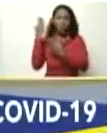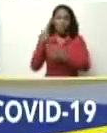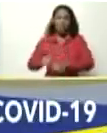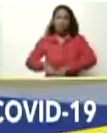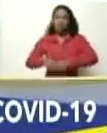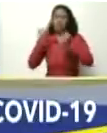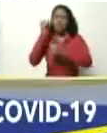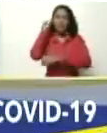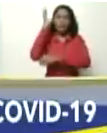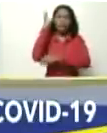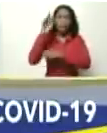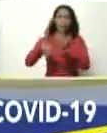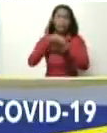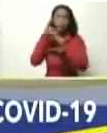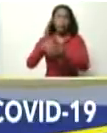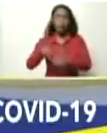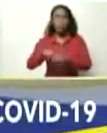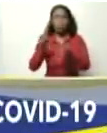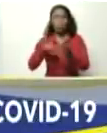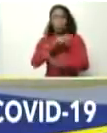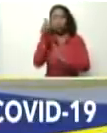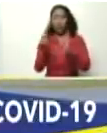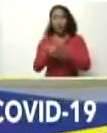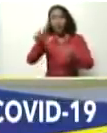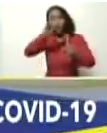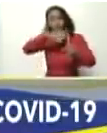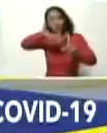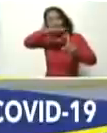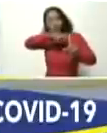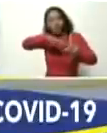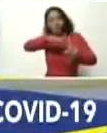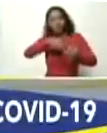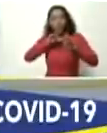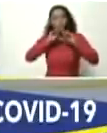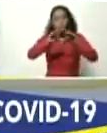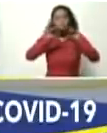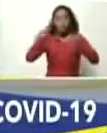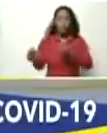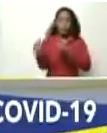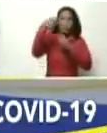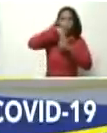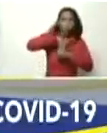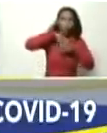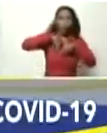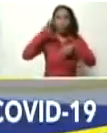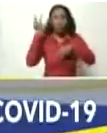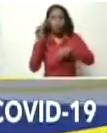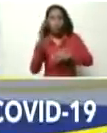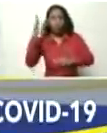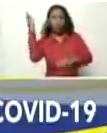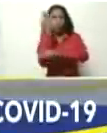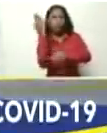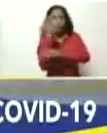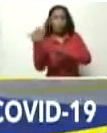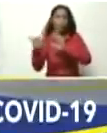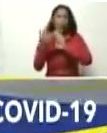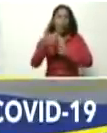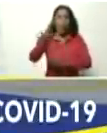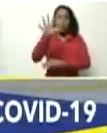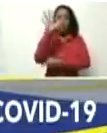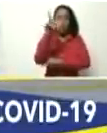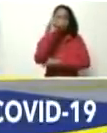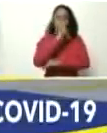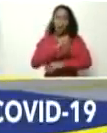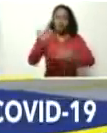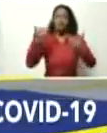Destruyeron la Asamblea Nacional. Conspiraciones, llamados a invasiones, sanciones, 5 años